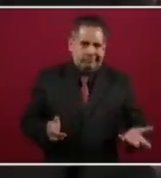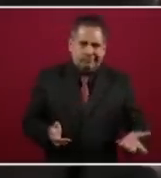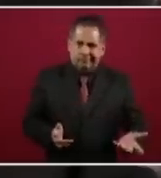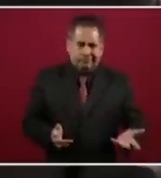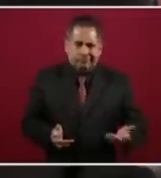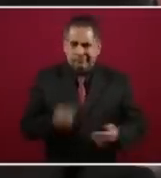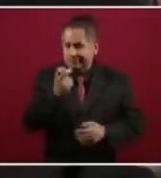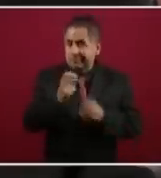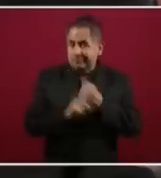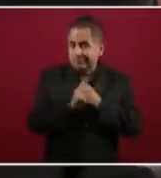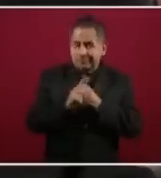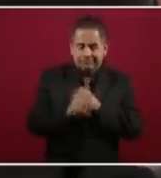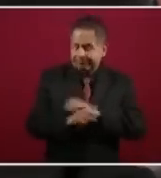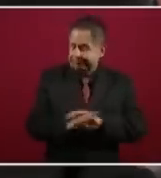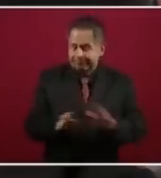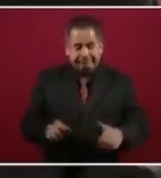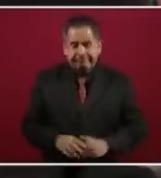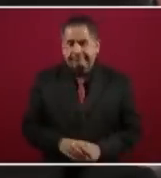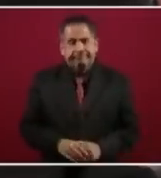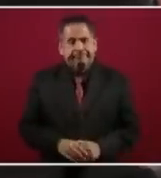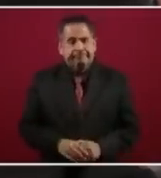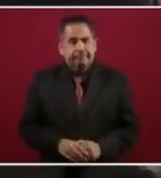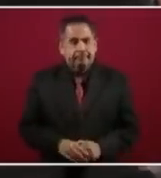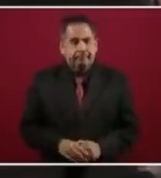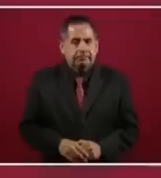Ese es el problema.